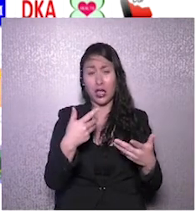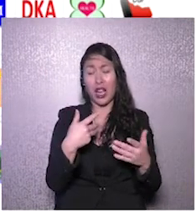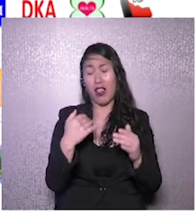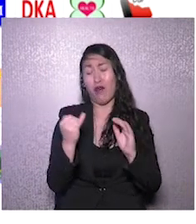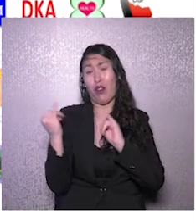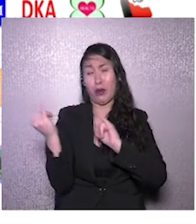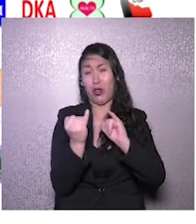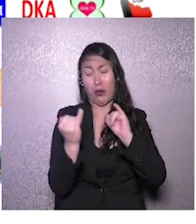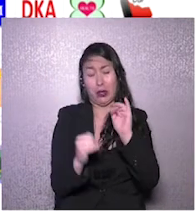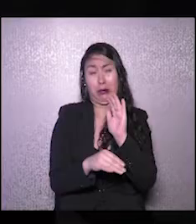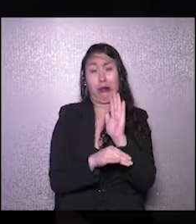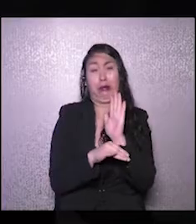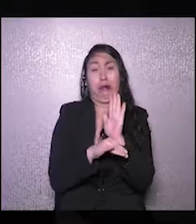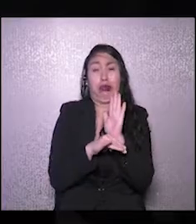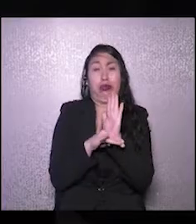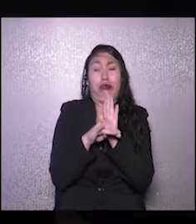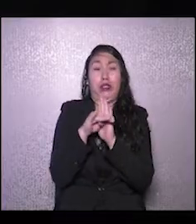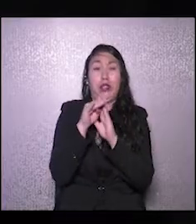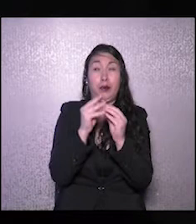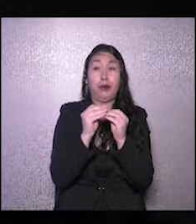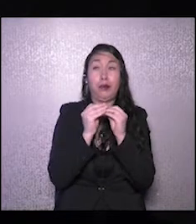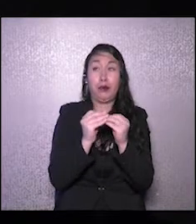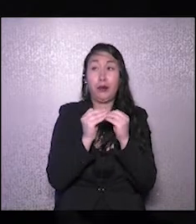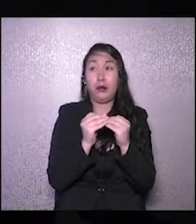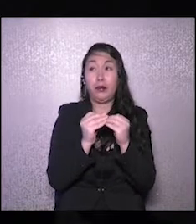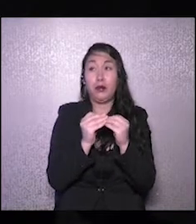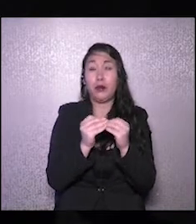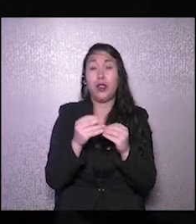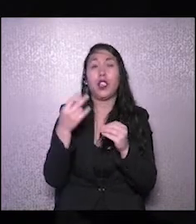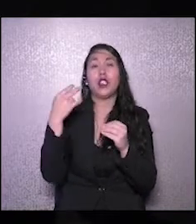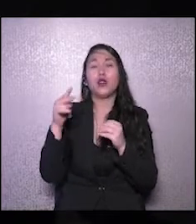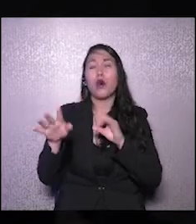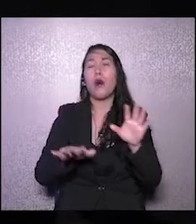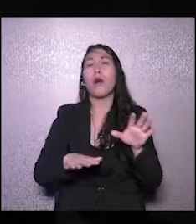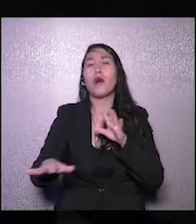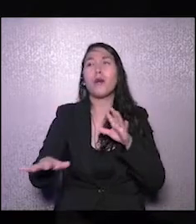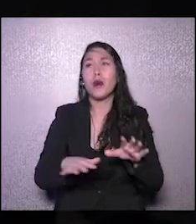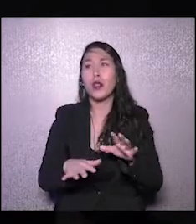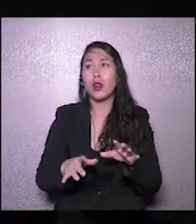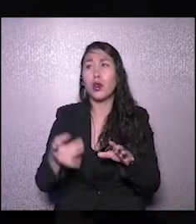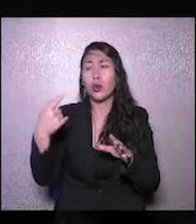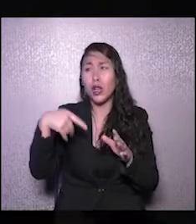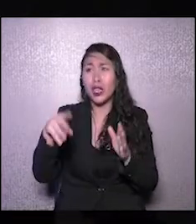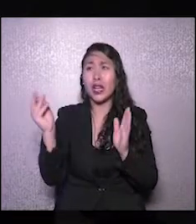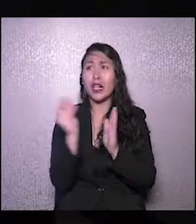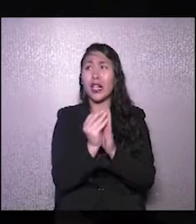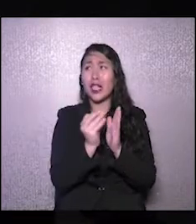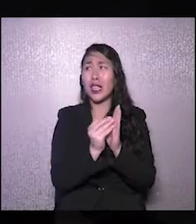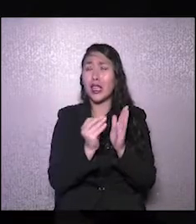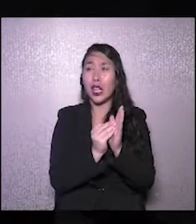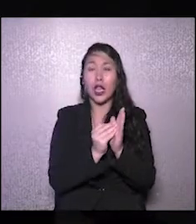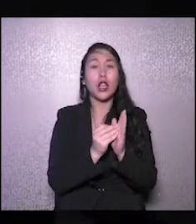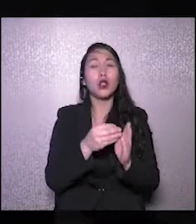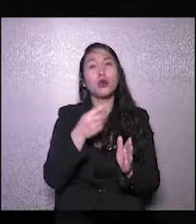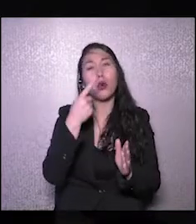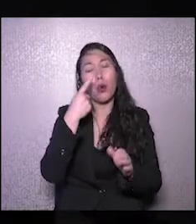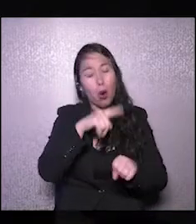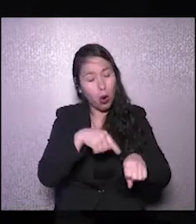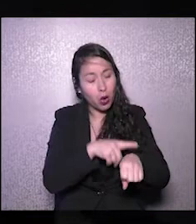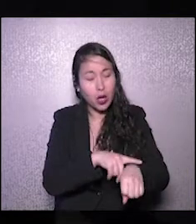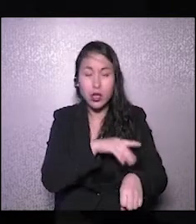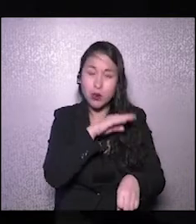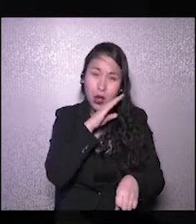que registran información de sus dispositivos, de sus hábitos de movimiento, lo que ustedes registran, sus horas de sueño, sus comidas, y